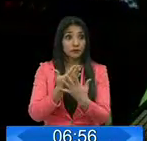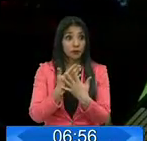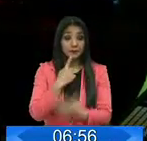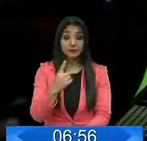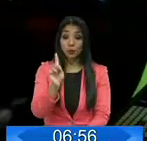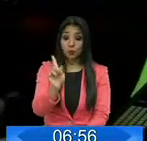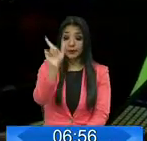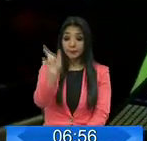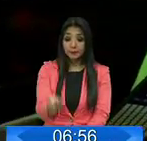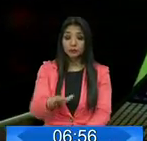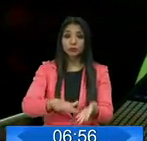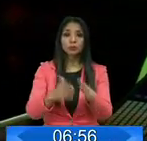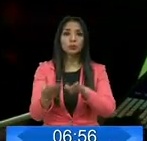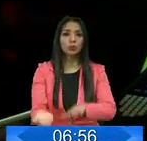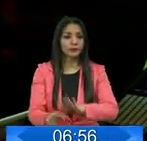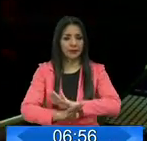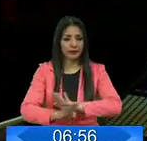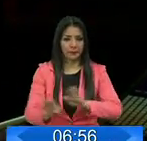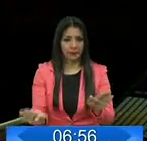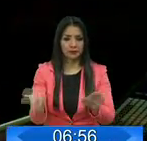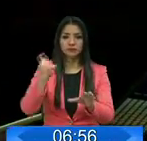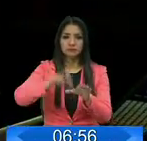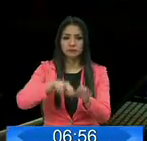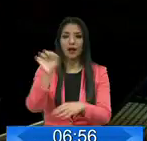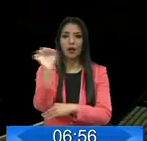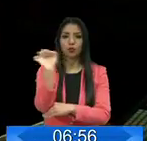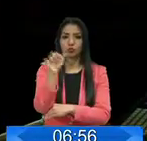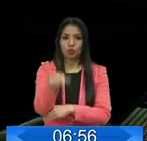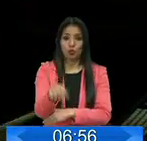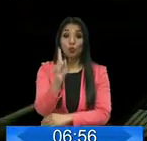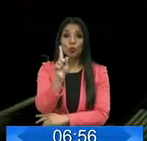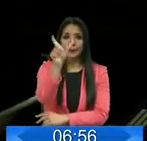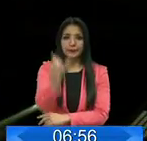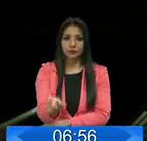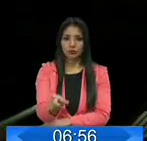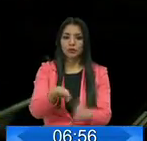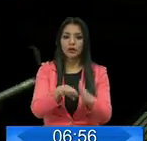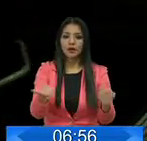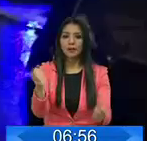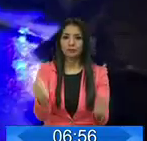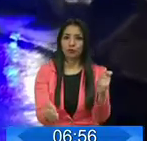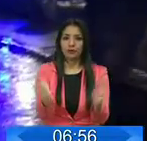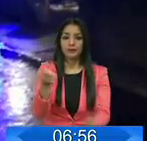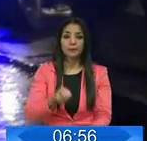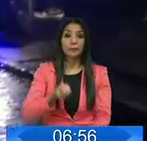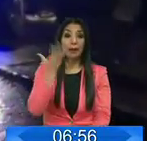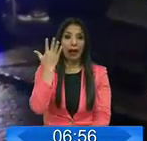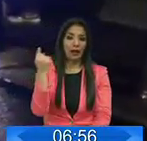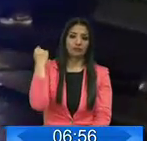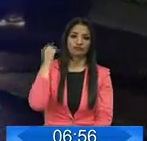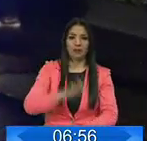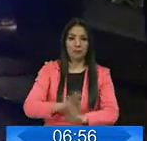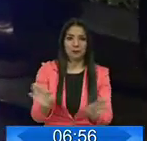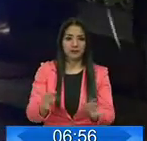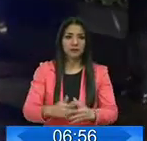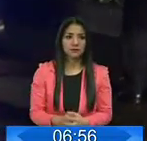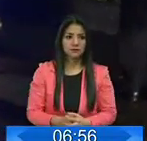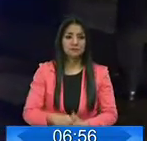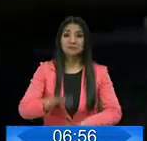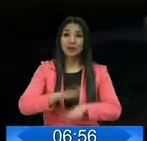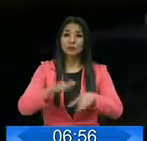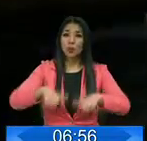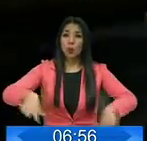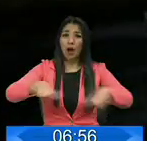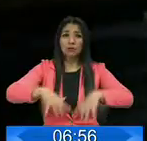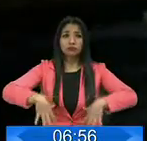falleció ha ido en el automotor, la camioneta blanca que está a mis espaldas. Se presume que el mal tiempo imperante en la zona sería